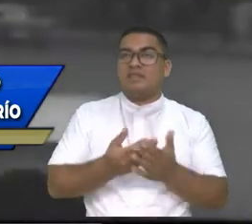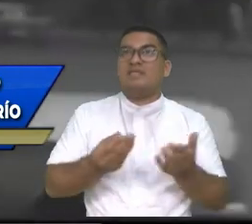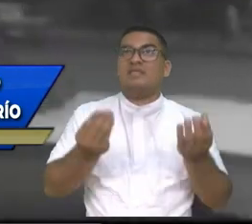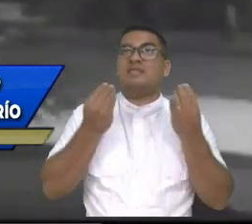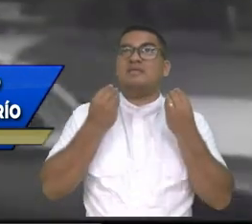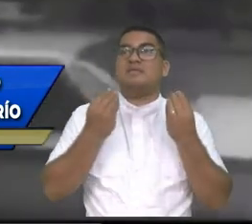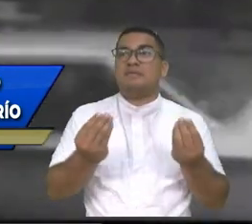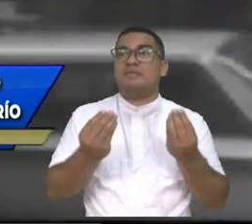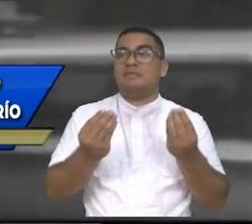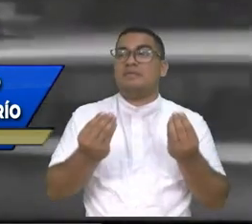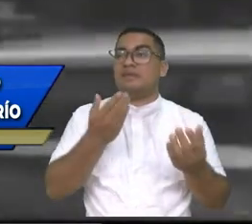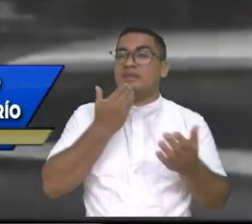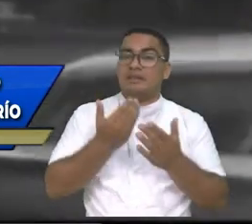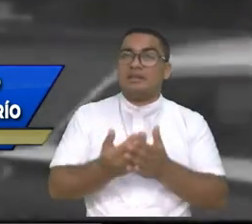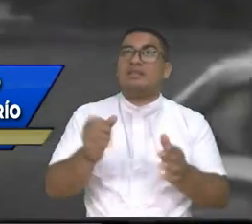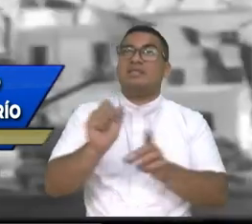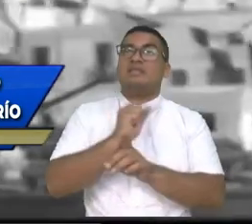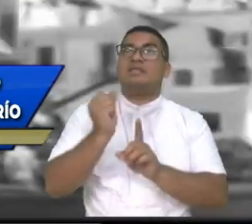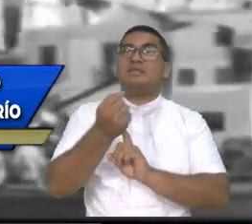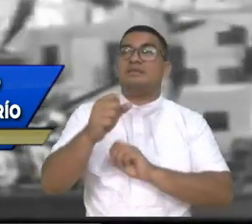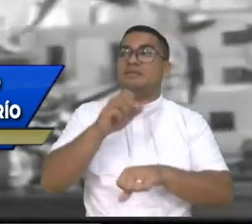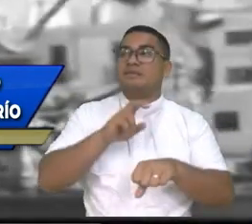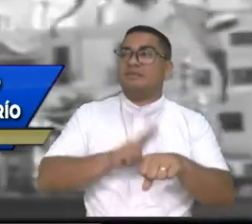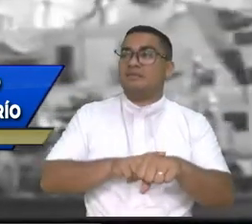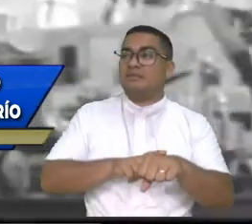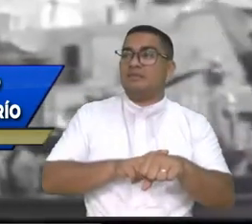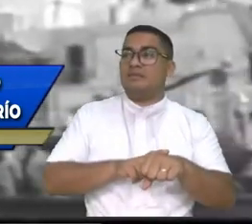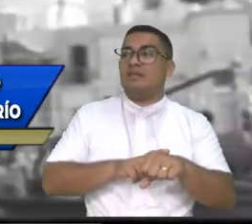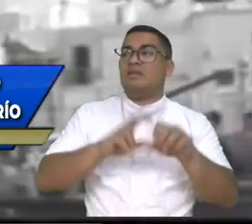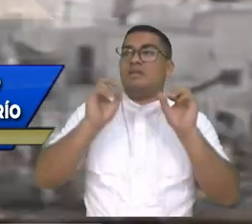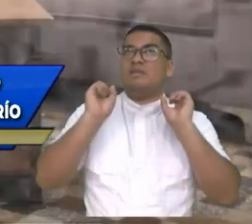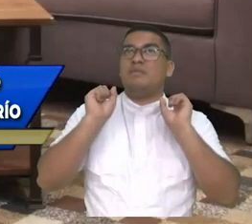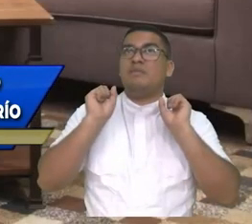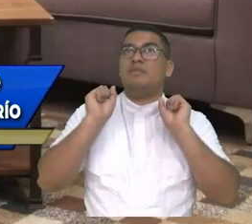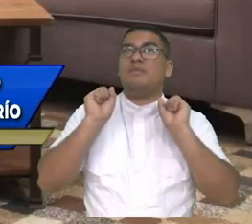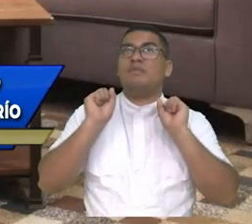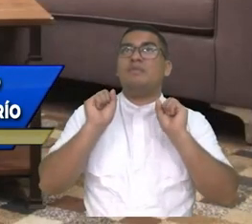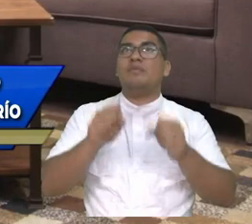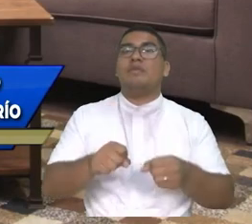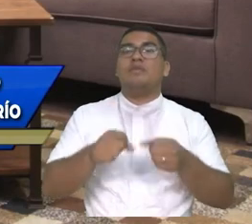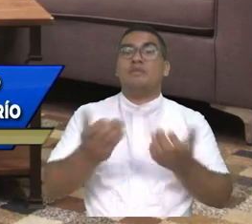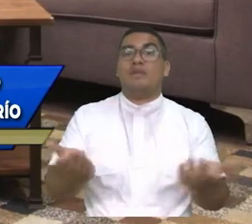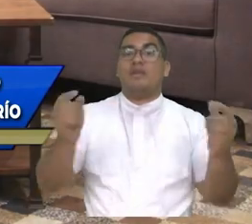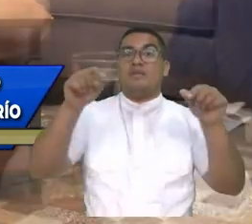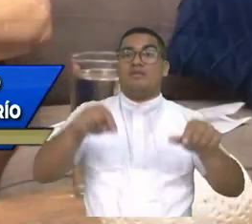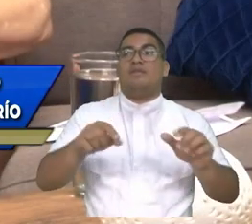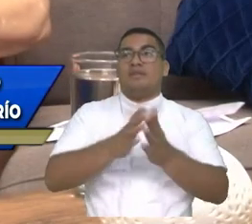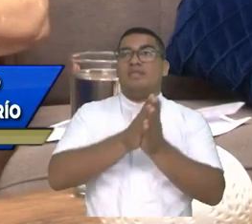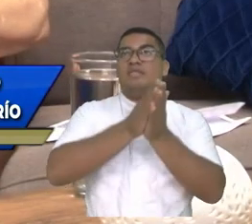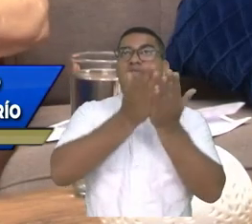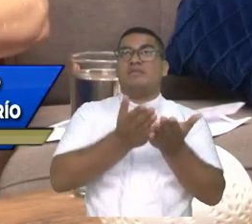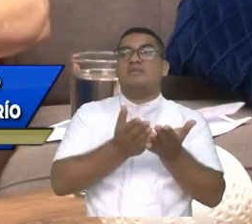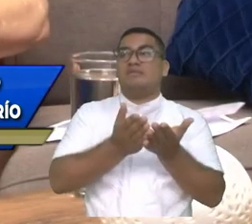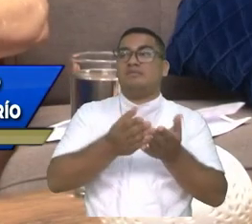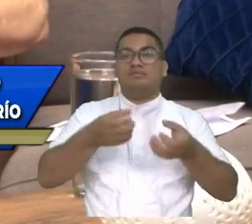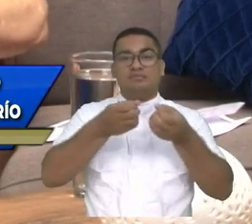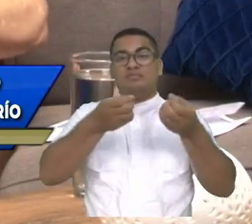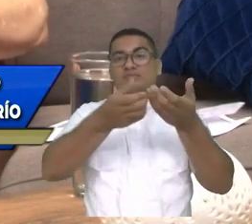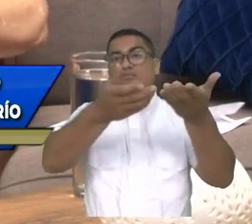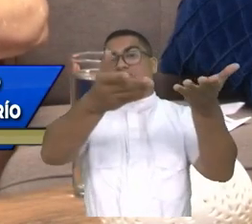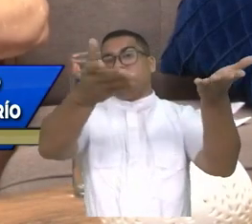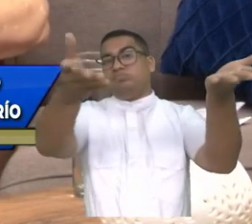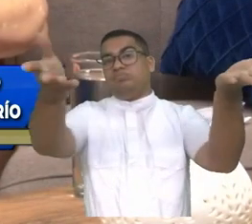nuestra Asamblea Nacional es que podemos entregar ahora estos libros en todas